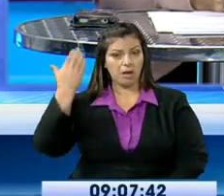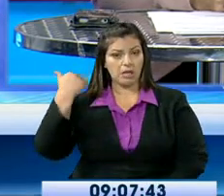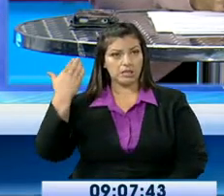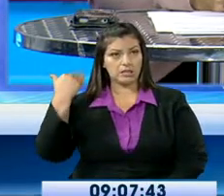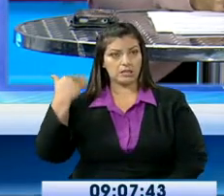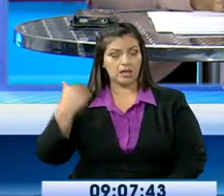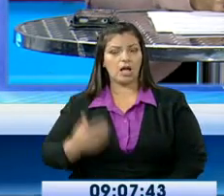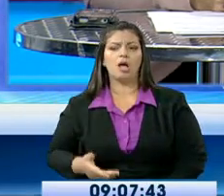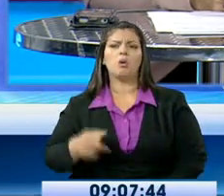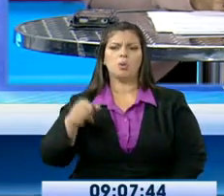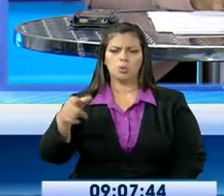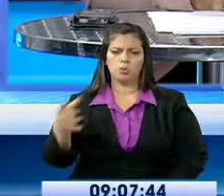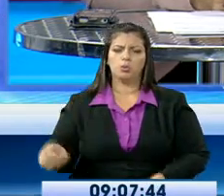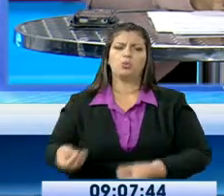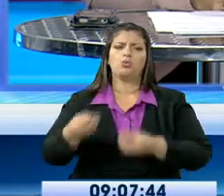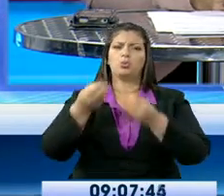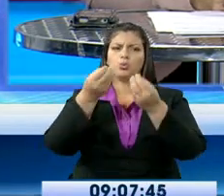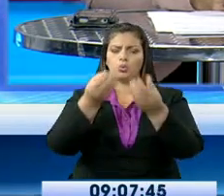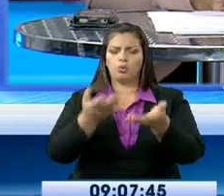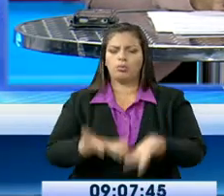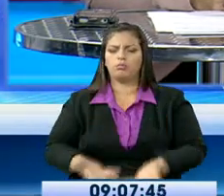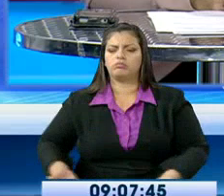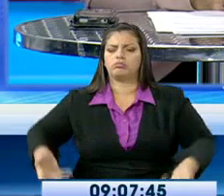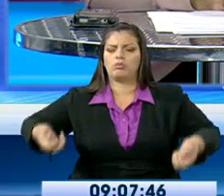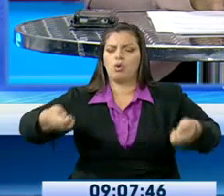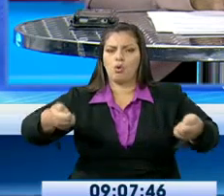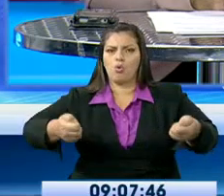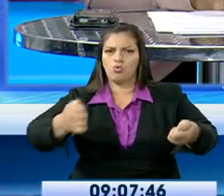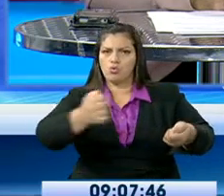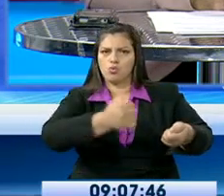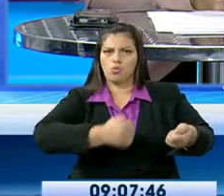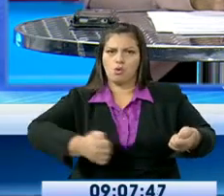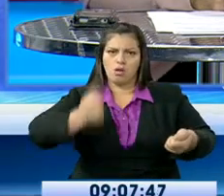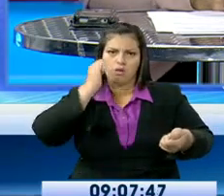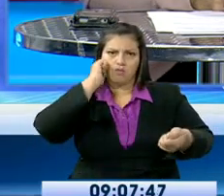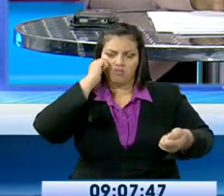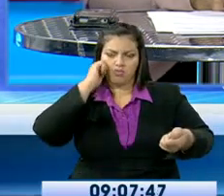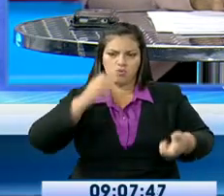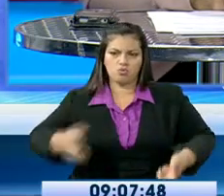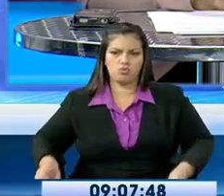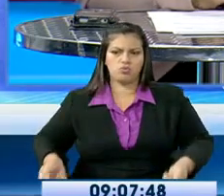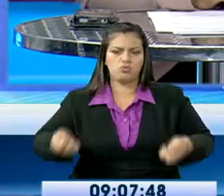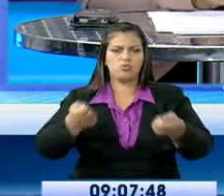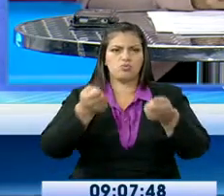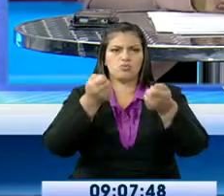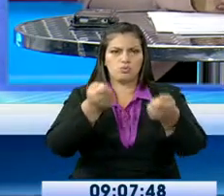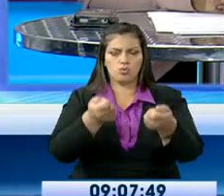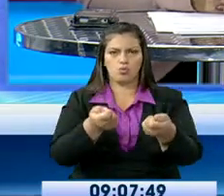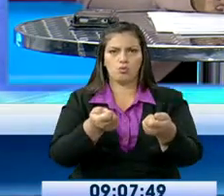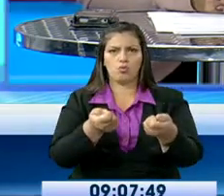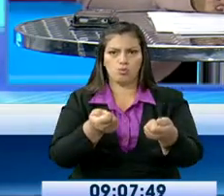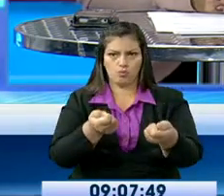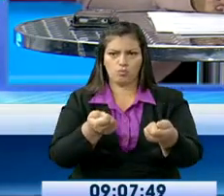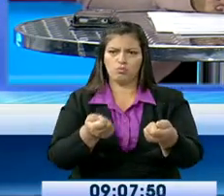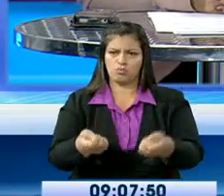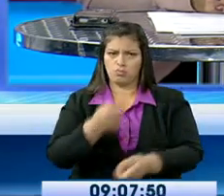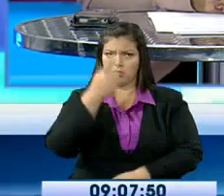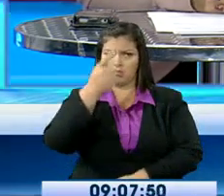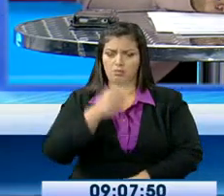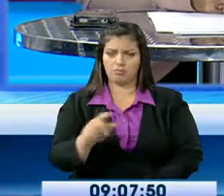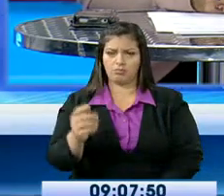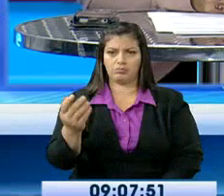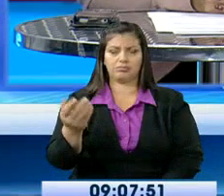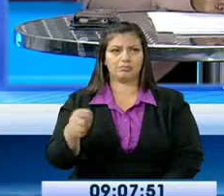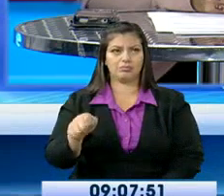unas personas. Y yo pregunto, ¿dónde está aunque sea mi vasito? Hoy día llego al canal y